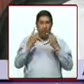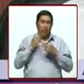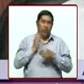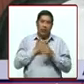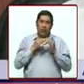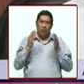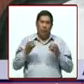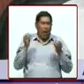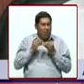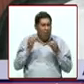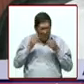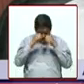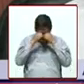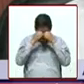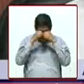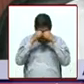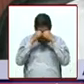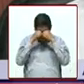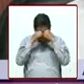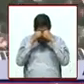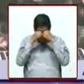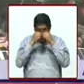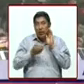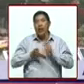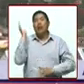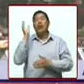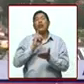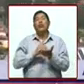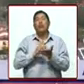casa nos está molestando mucho, debemos acudir a un oftalmólogo.